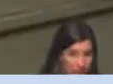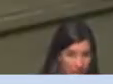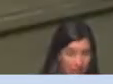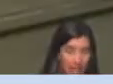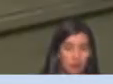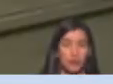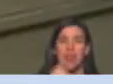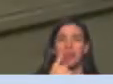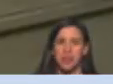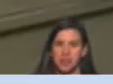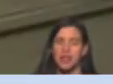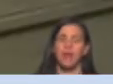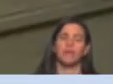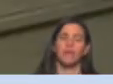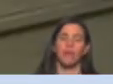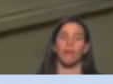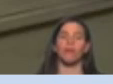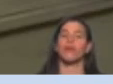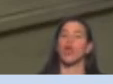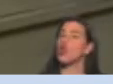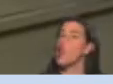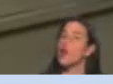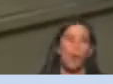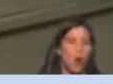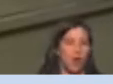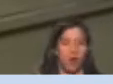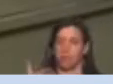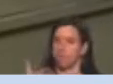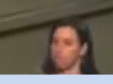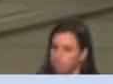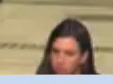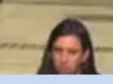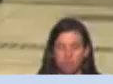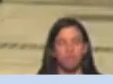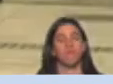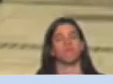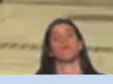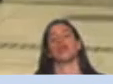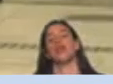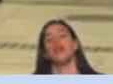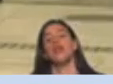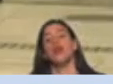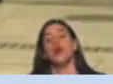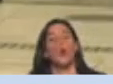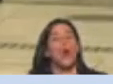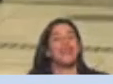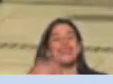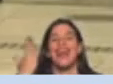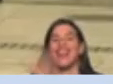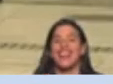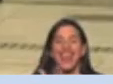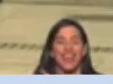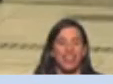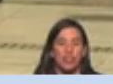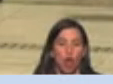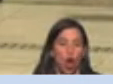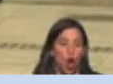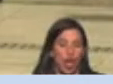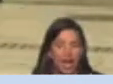podrá impedir, dificultar, privar o menoscabar cualquier derecho a una